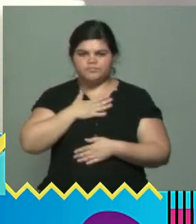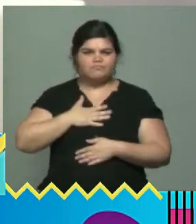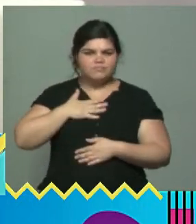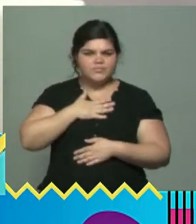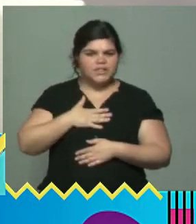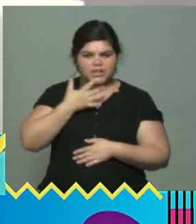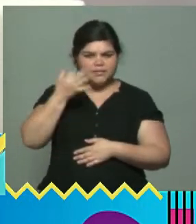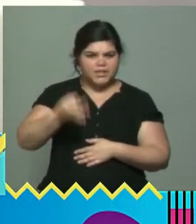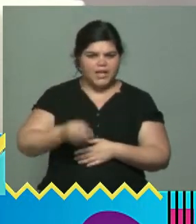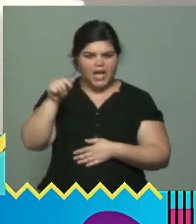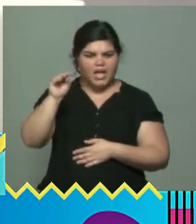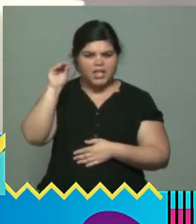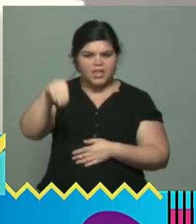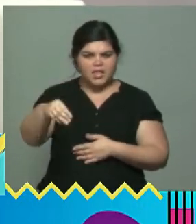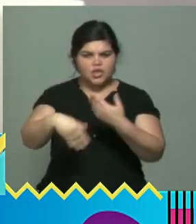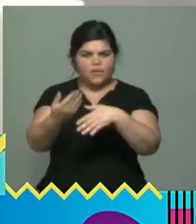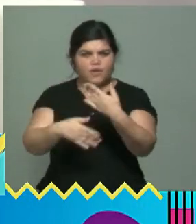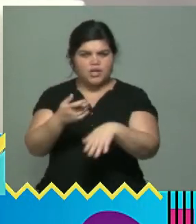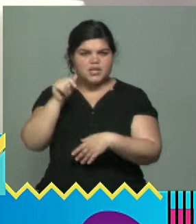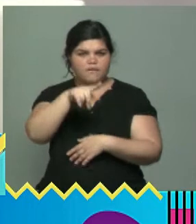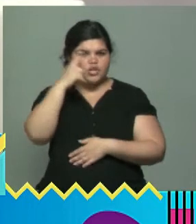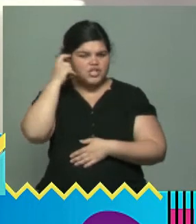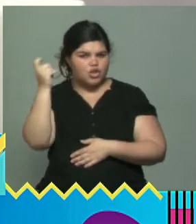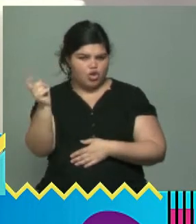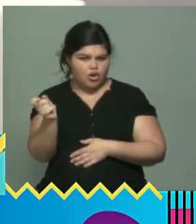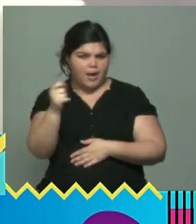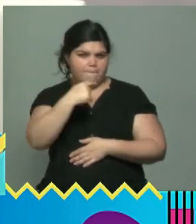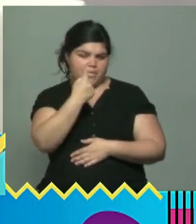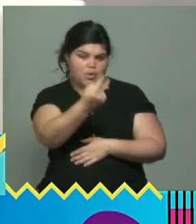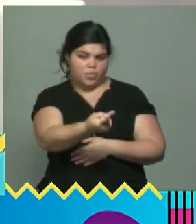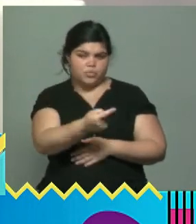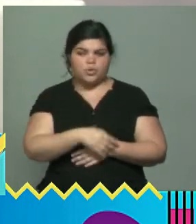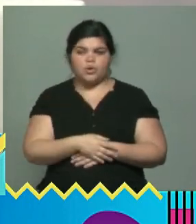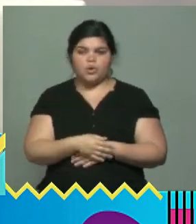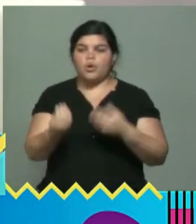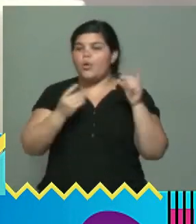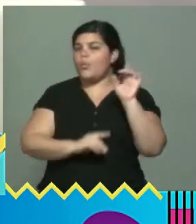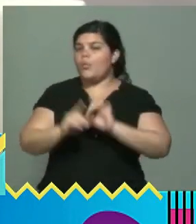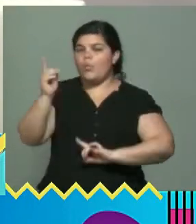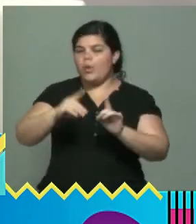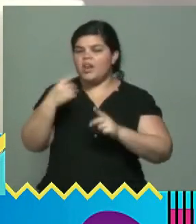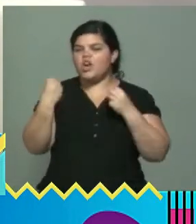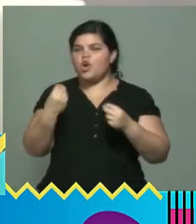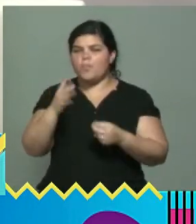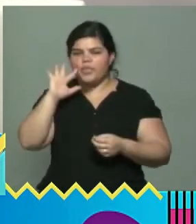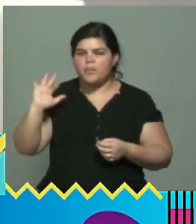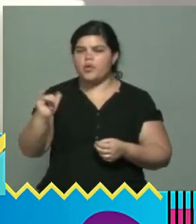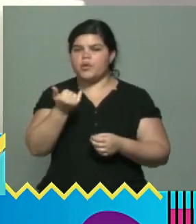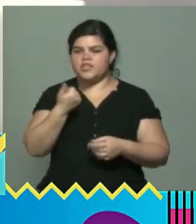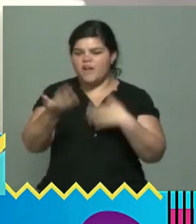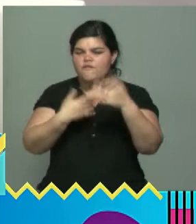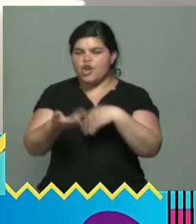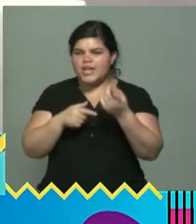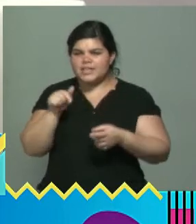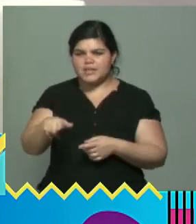en ese niño hay violencia. Te lo pregunto a vos, Ernestina, como psicóloga, para que nos digas, a ver, cuáles son aquellos patrones que pueden llegar a tener los niños que